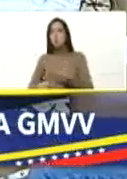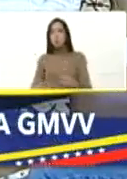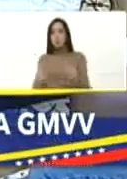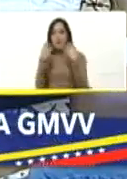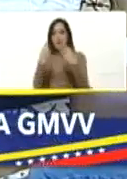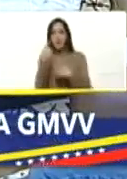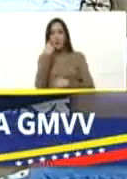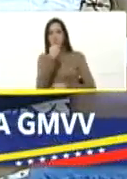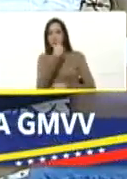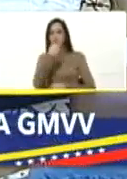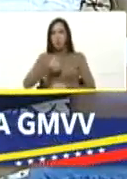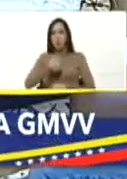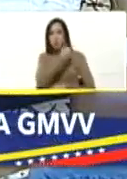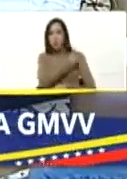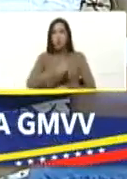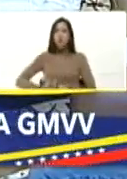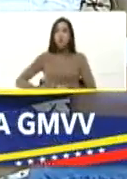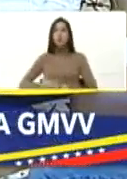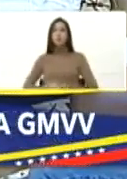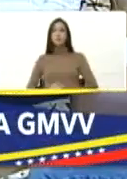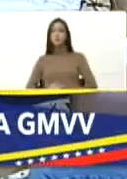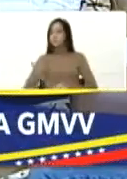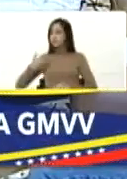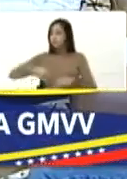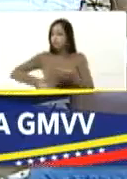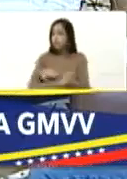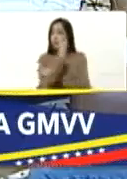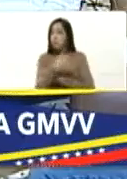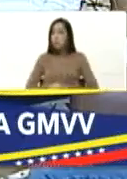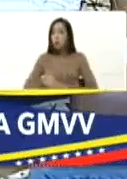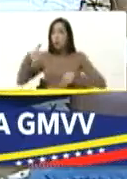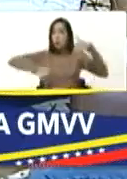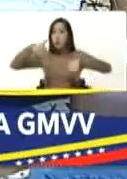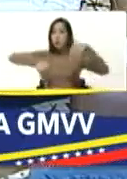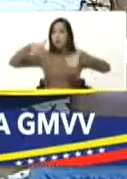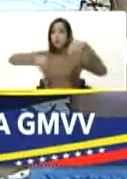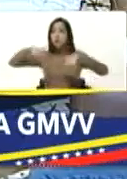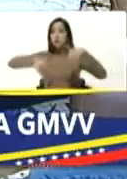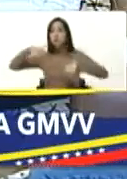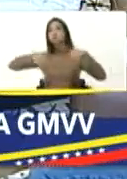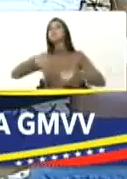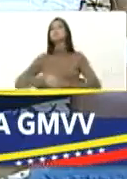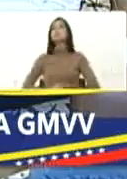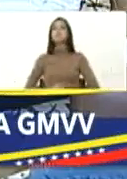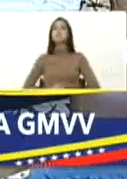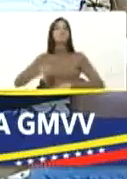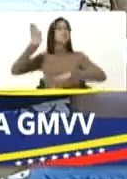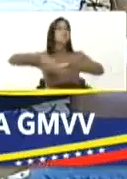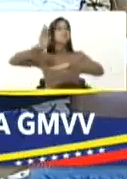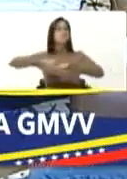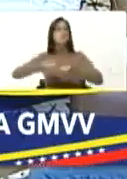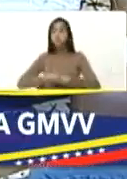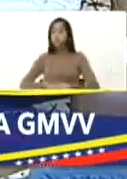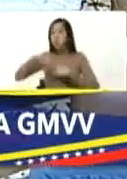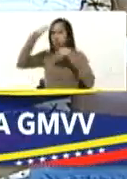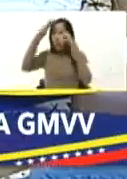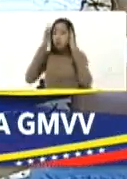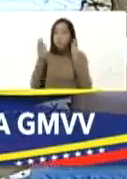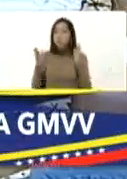ojos. Vamos, vamos a votar. Vamos, atienda mi llamado.